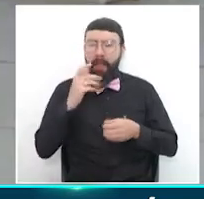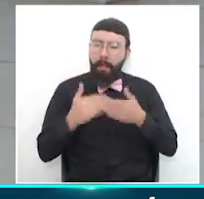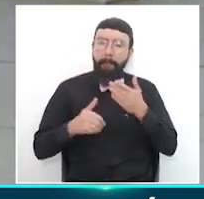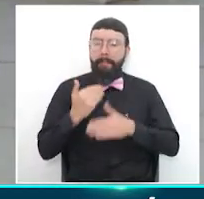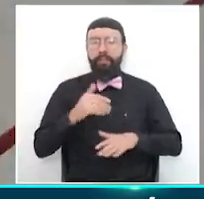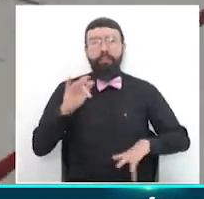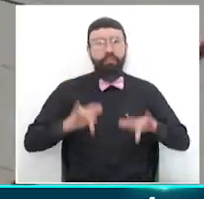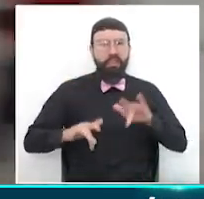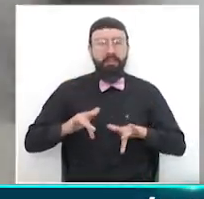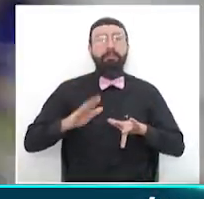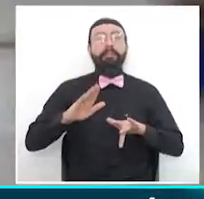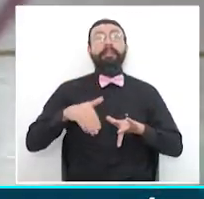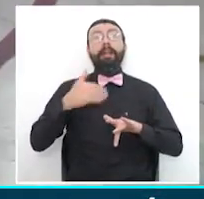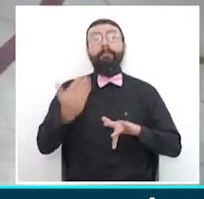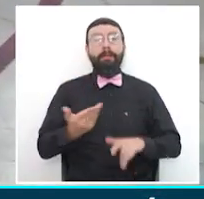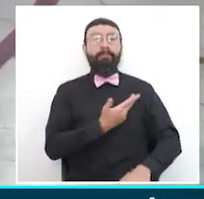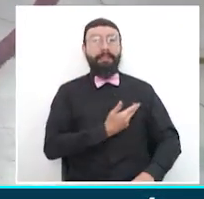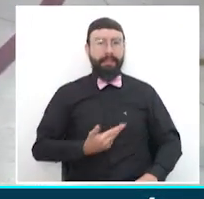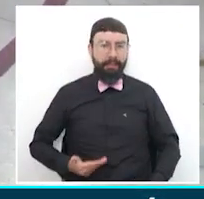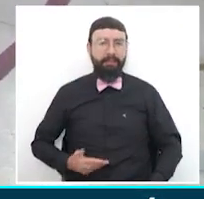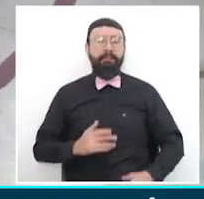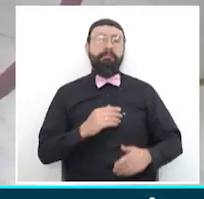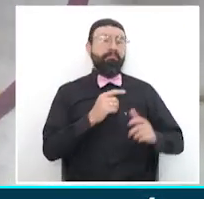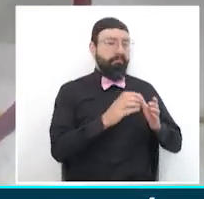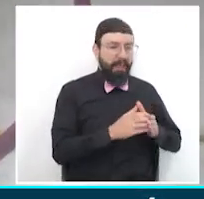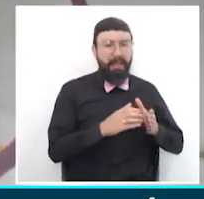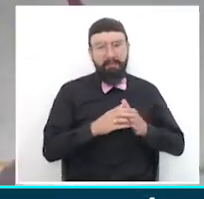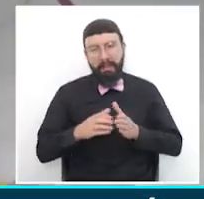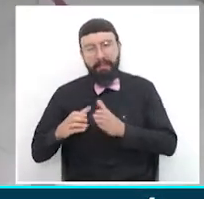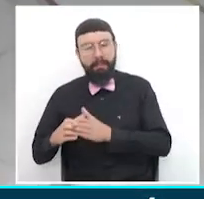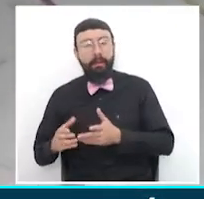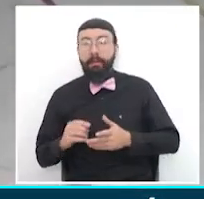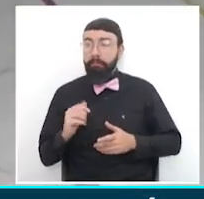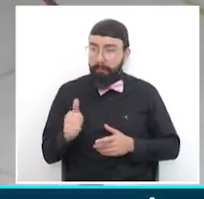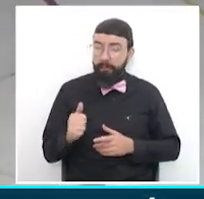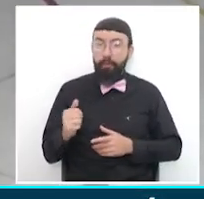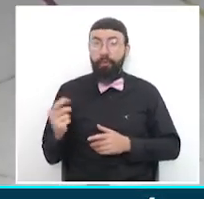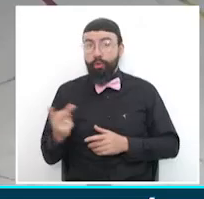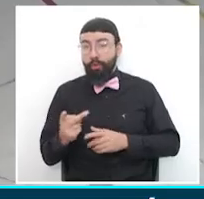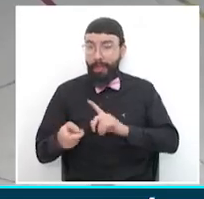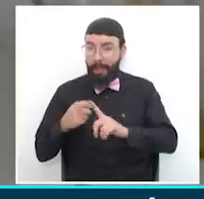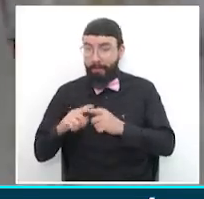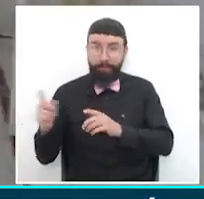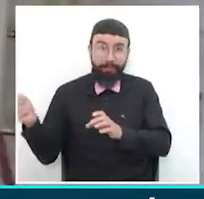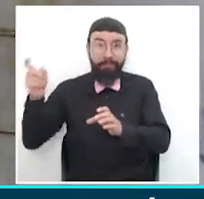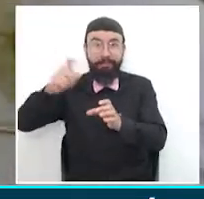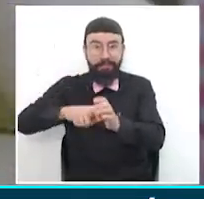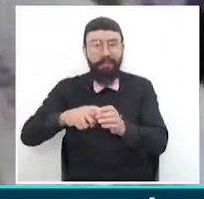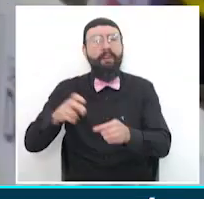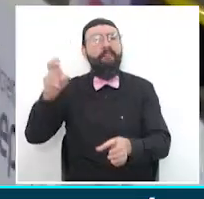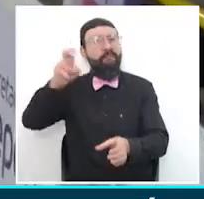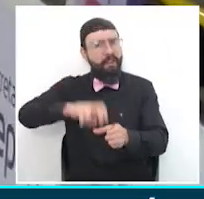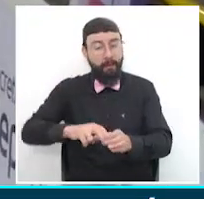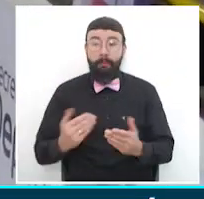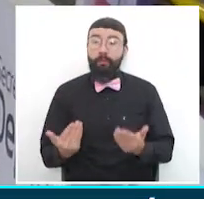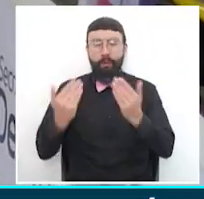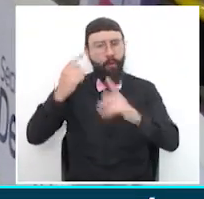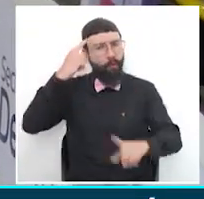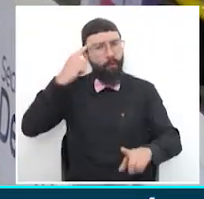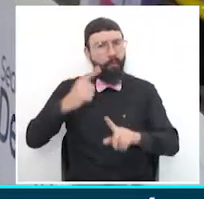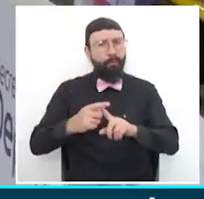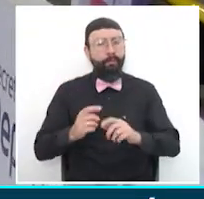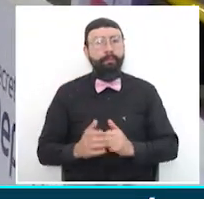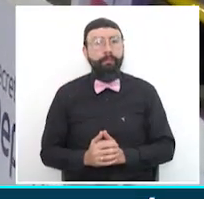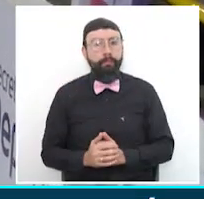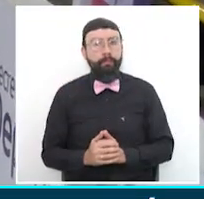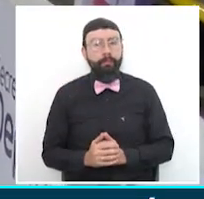secretario y luego fue presidente por varios periodos. Él y sus dos compañeros de fórmula llegan a la federación con muy buenos propósitos.